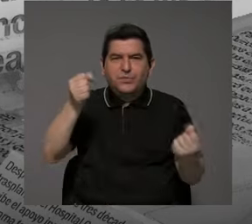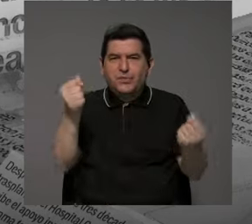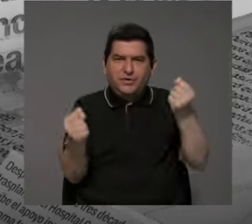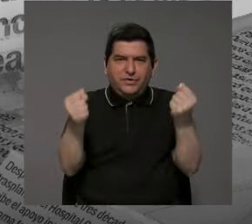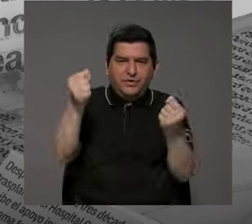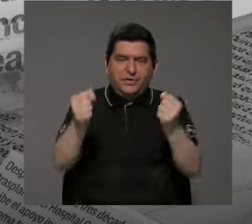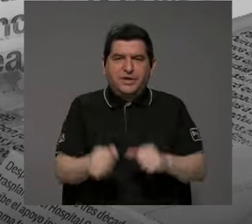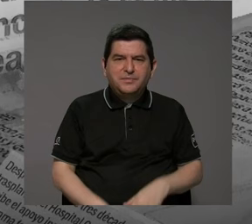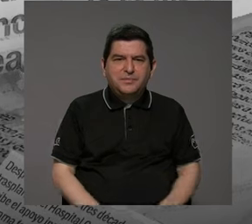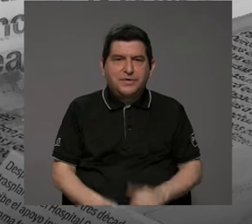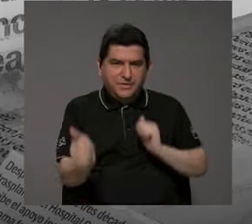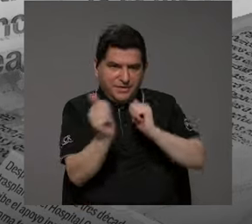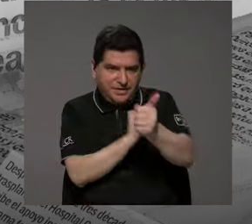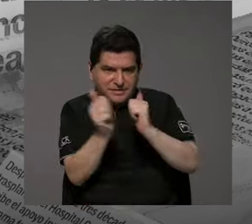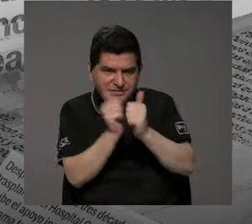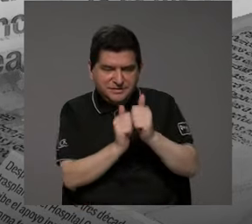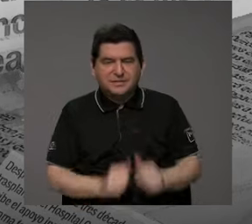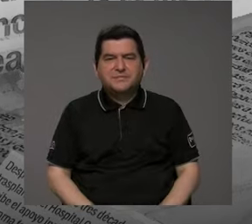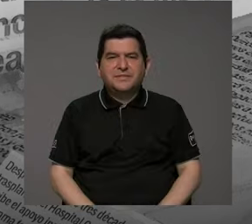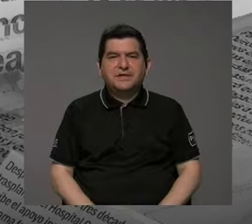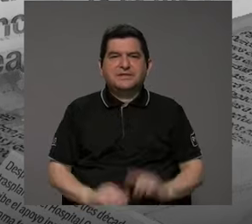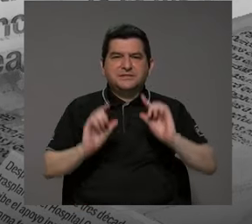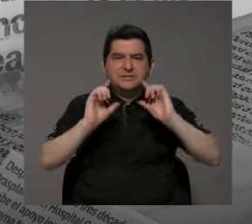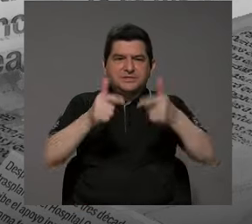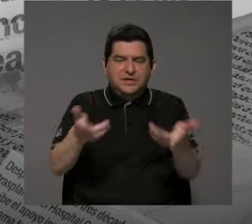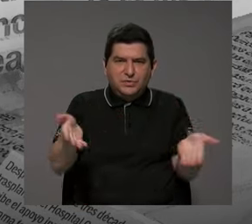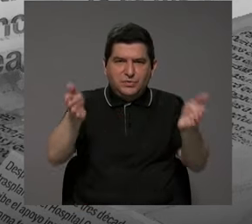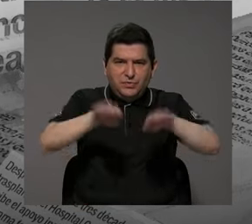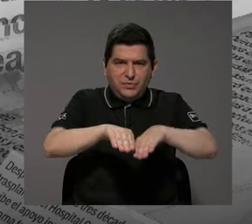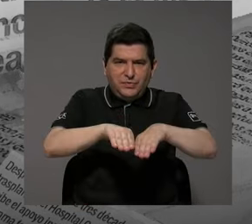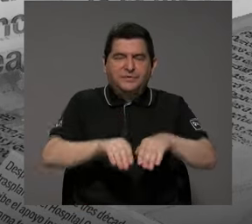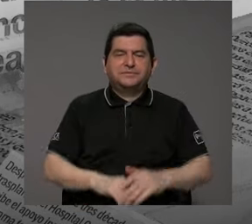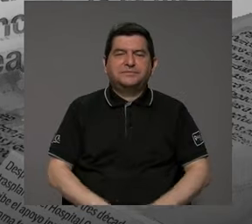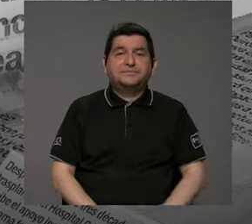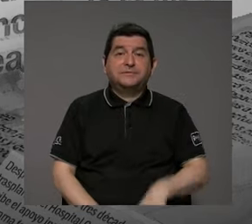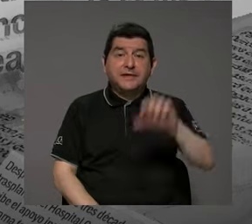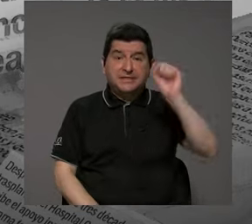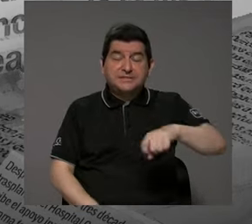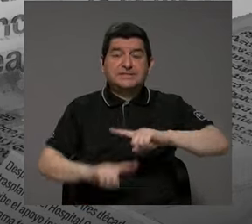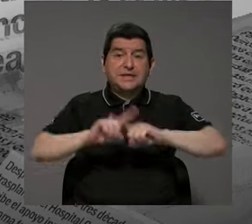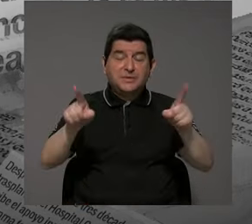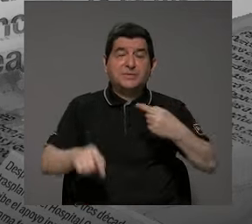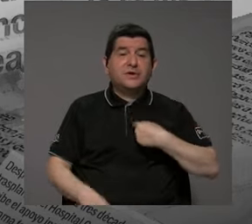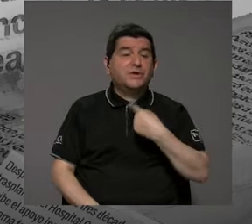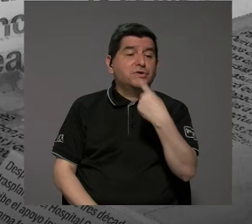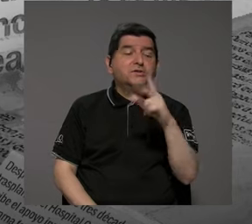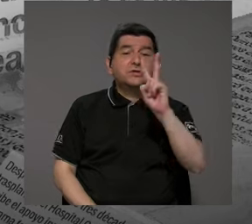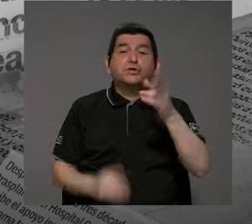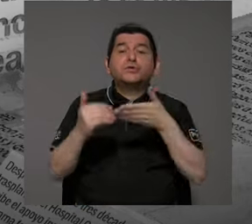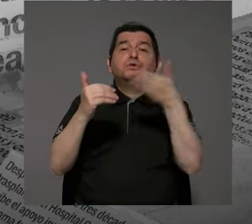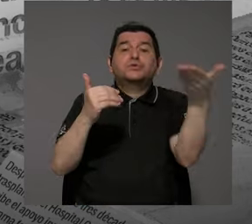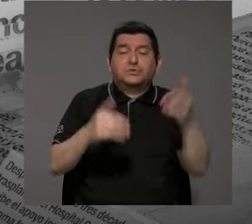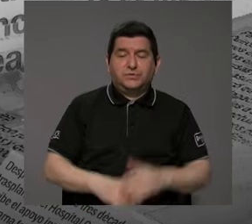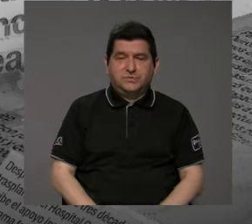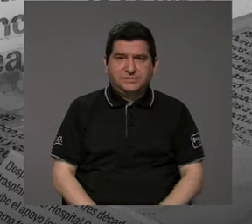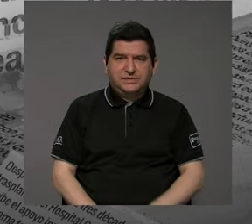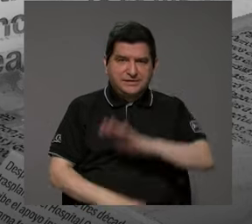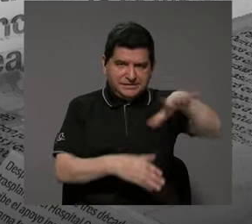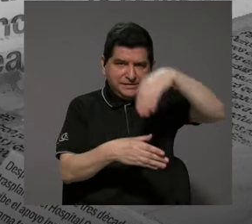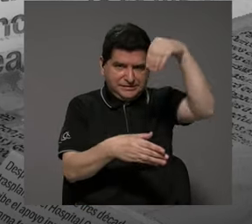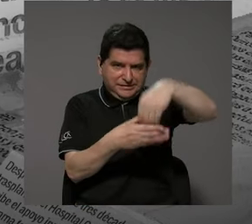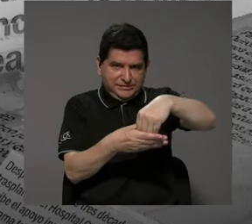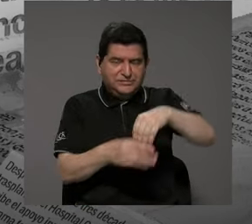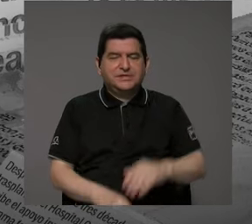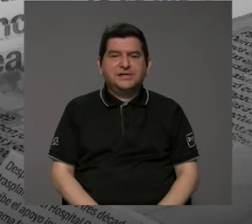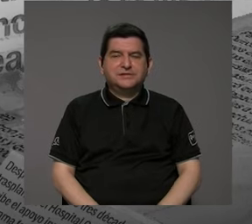ingreso de vehículos al relleno sanitario el huaso sí sin embargo quisiera como como decir dos cositas verdad para poner en contexto